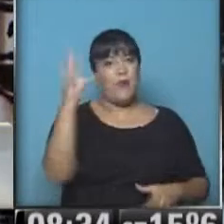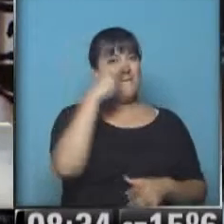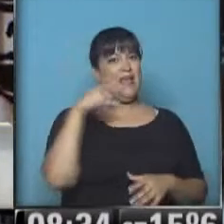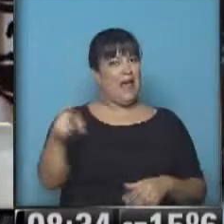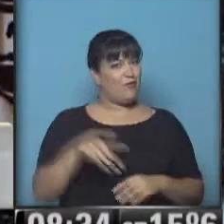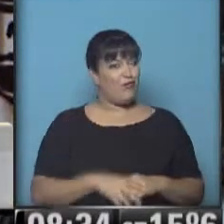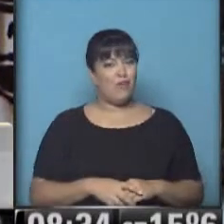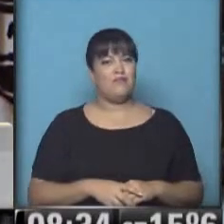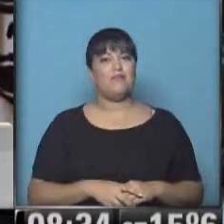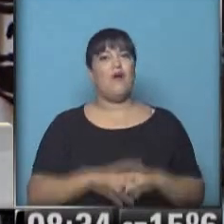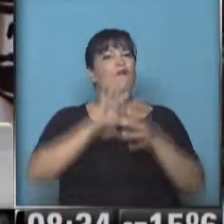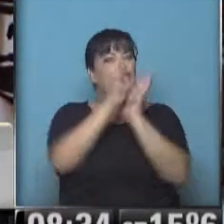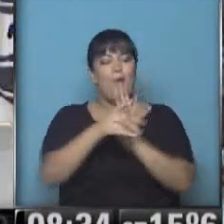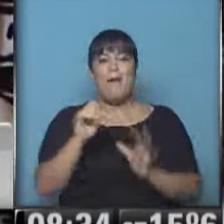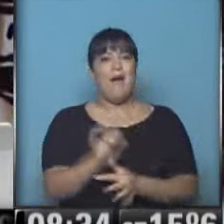cosa que